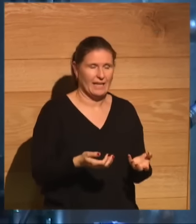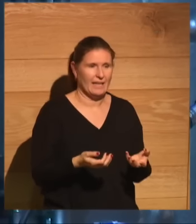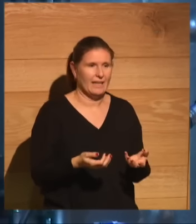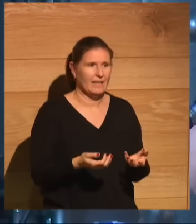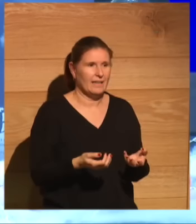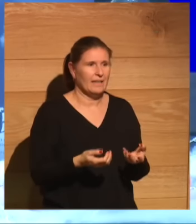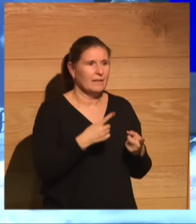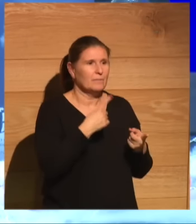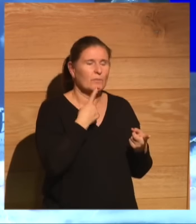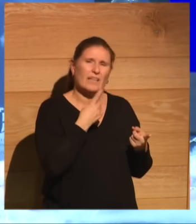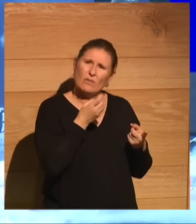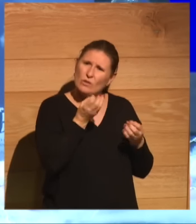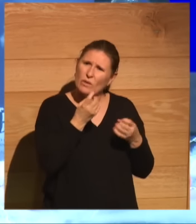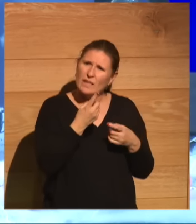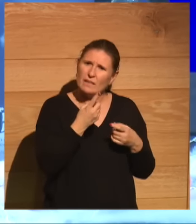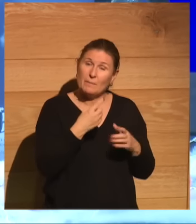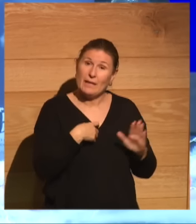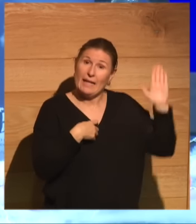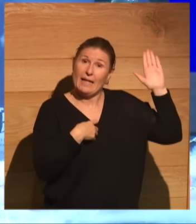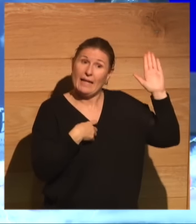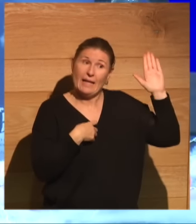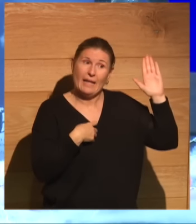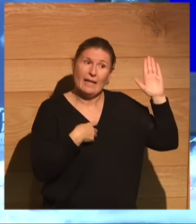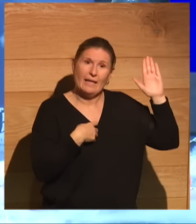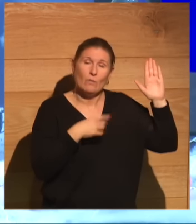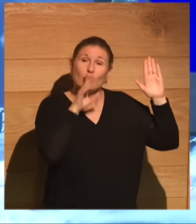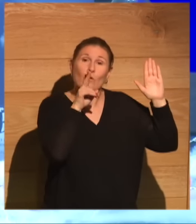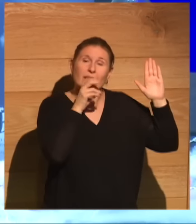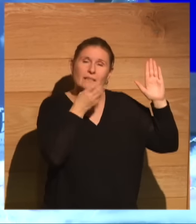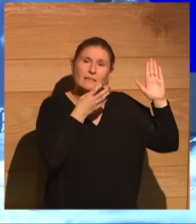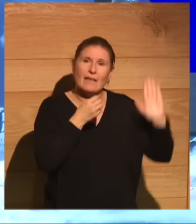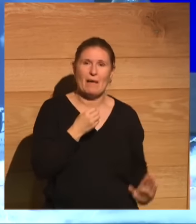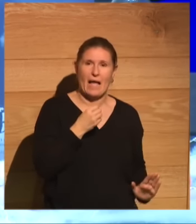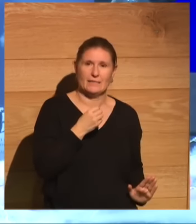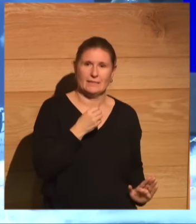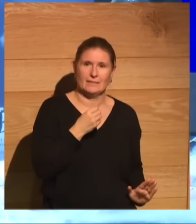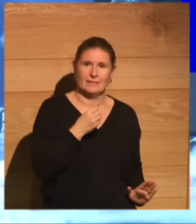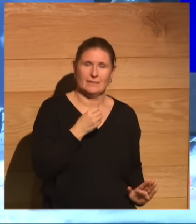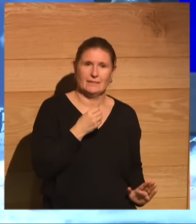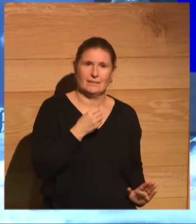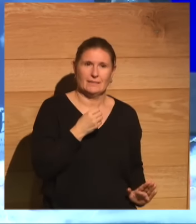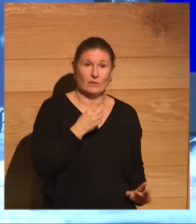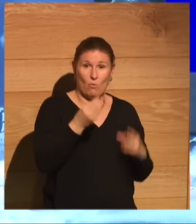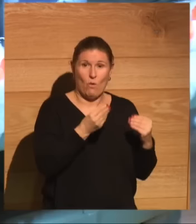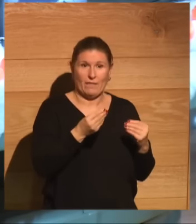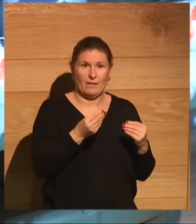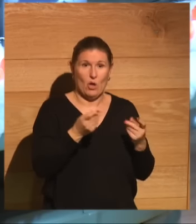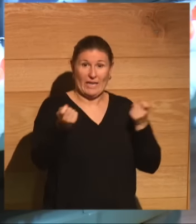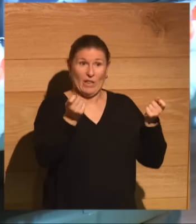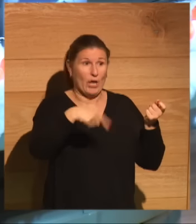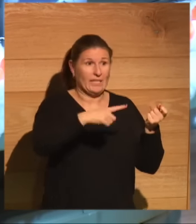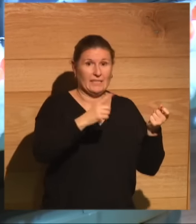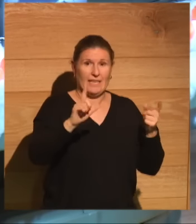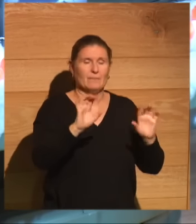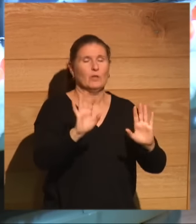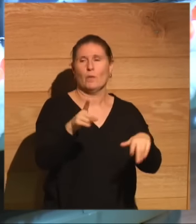cuando cuentes pones la mano arriba y cuando cuentes algo, la bajas? O sea... ¿Cómo hacen los regidores en la tele? Juan, una cosa, ¿va a hacer mucha gracia?